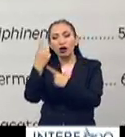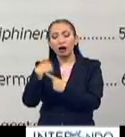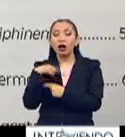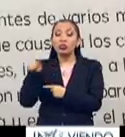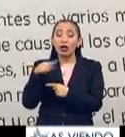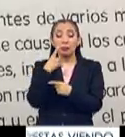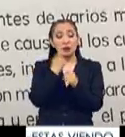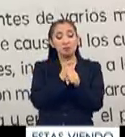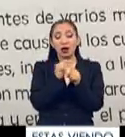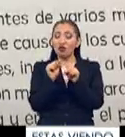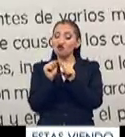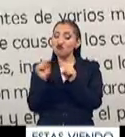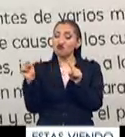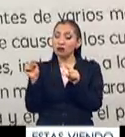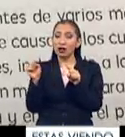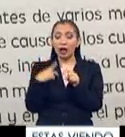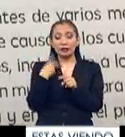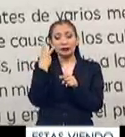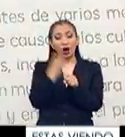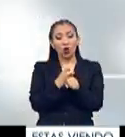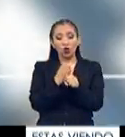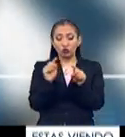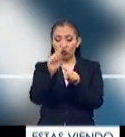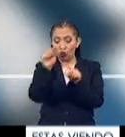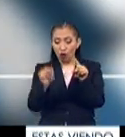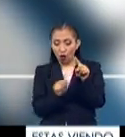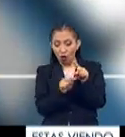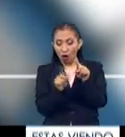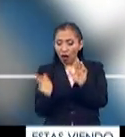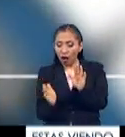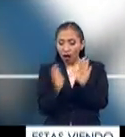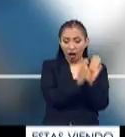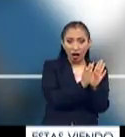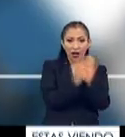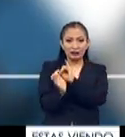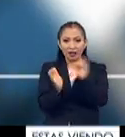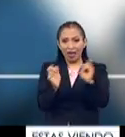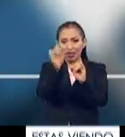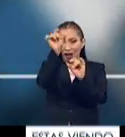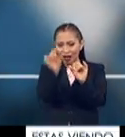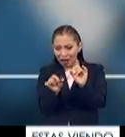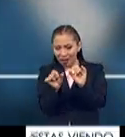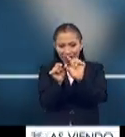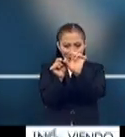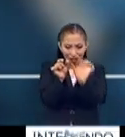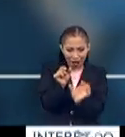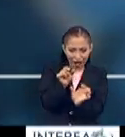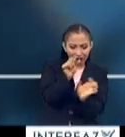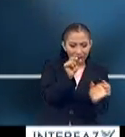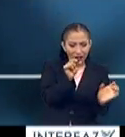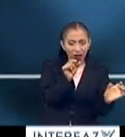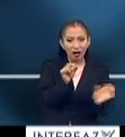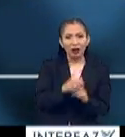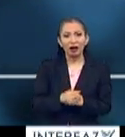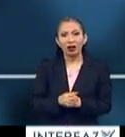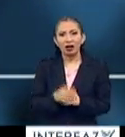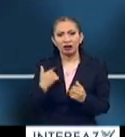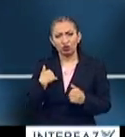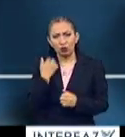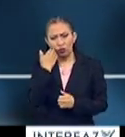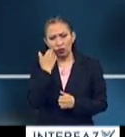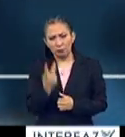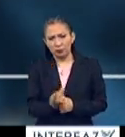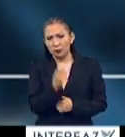primera línea y la segunda la escribas un lugar hacia la izquierda. Said, a mí me gustaría